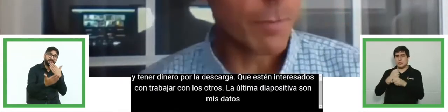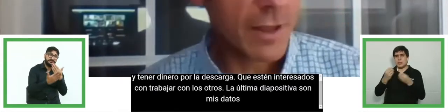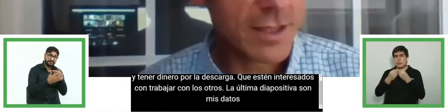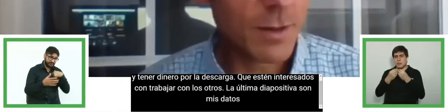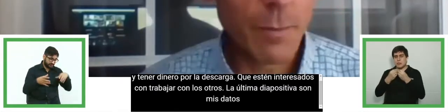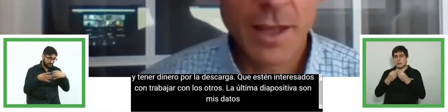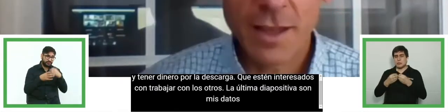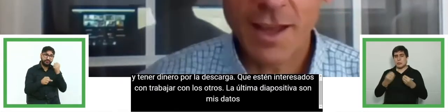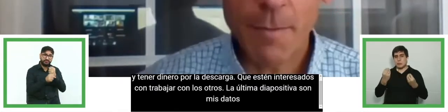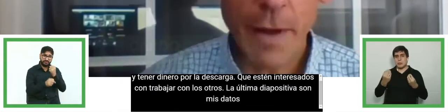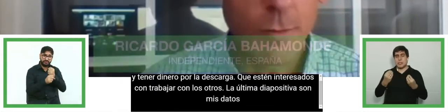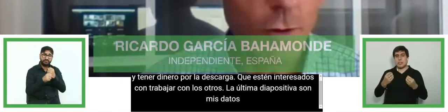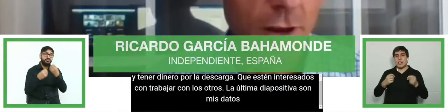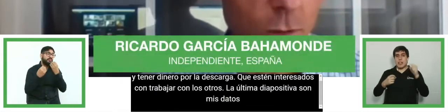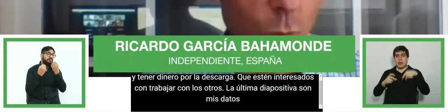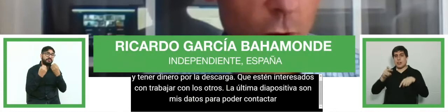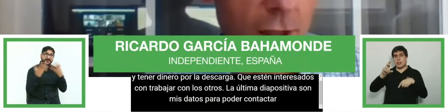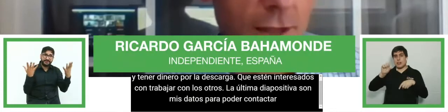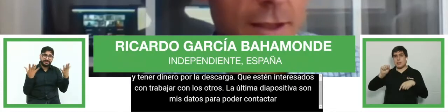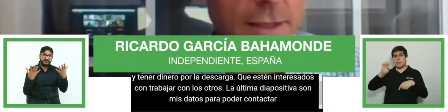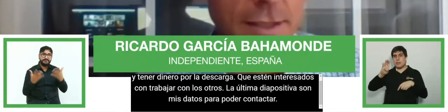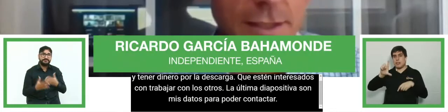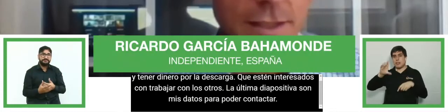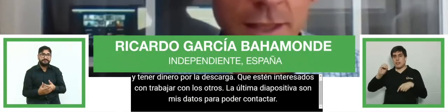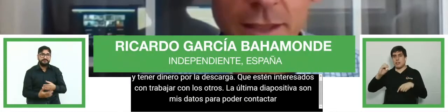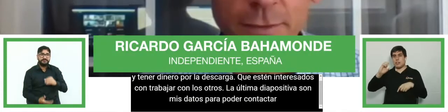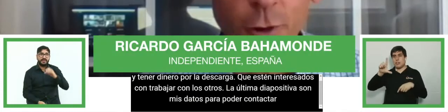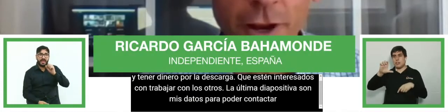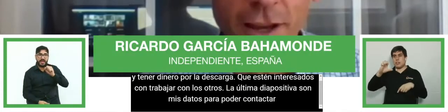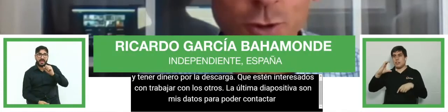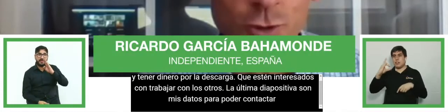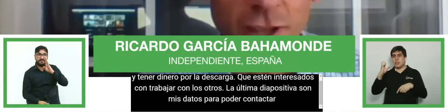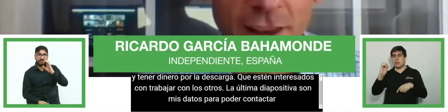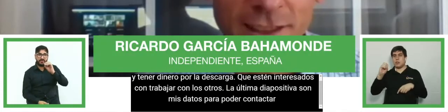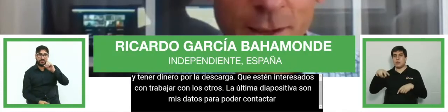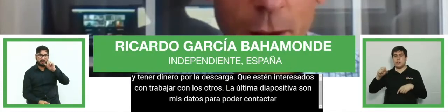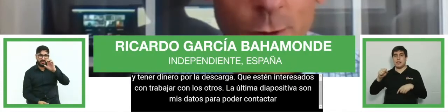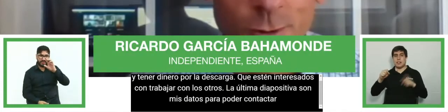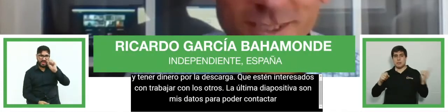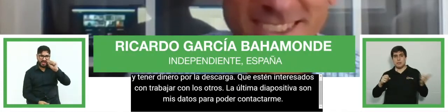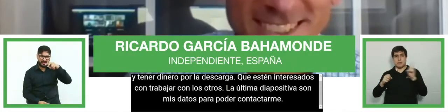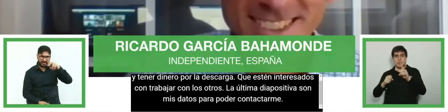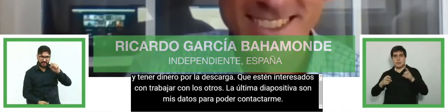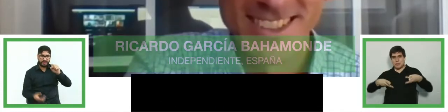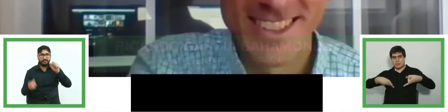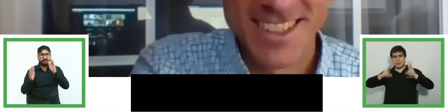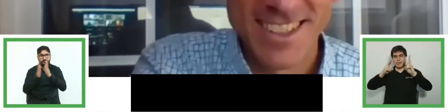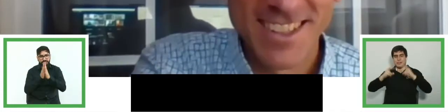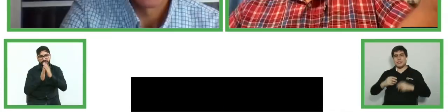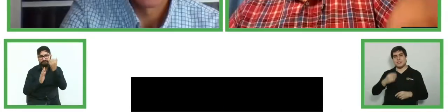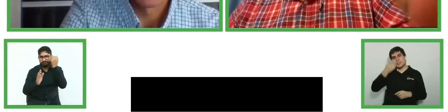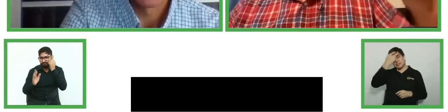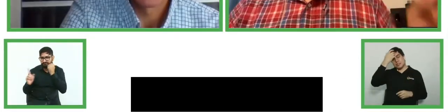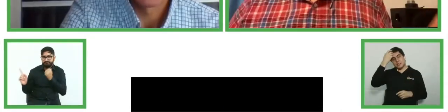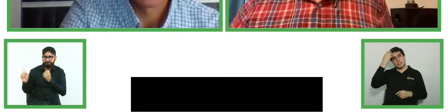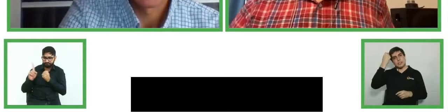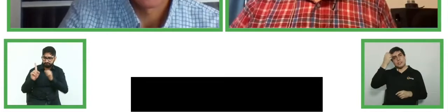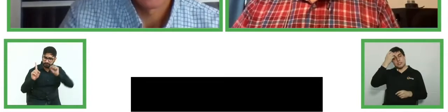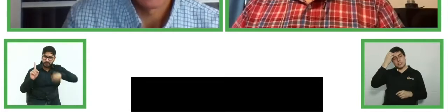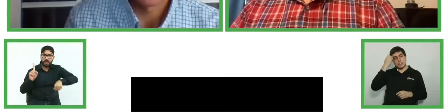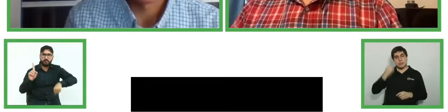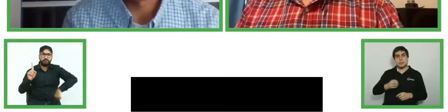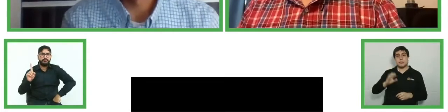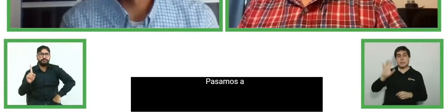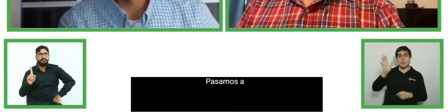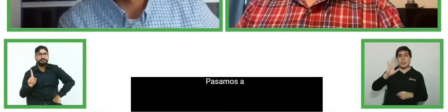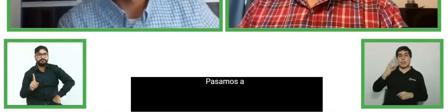Pasamos rapidísimamente a Pablo Lecuona de Tiflo Nexos. Adelante, Pablo. Hola,